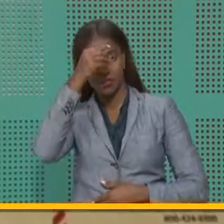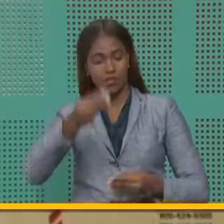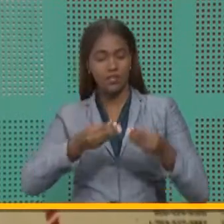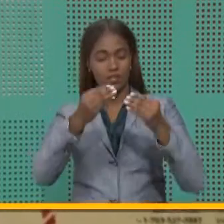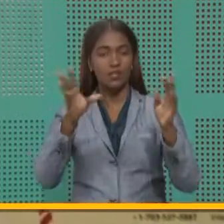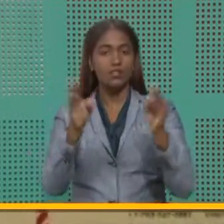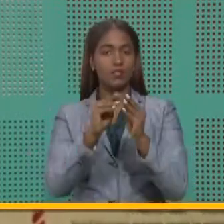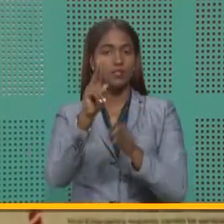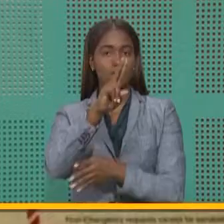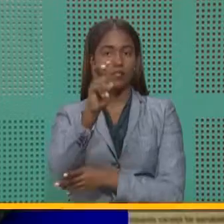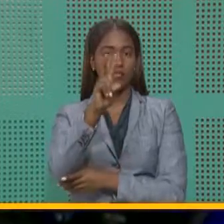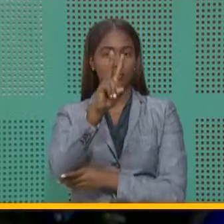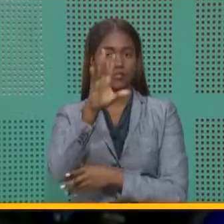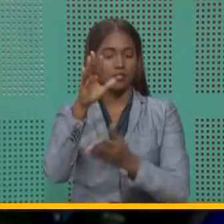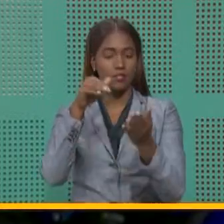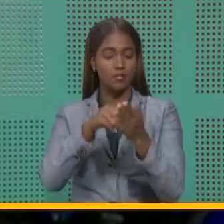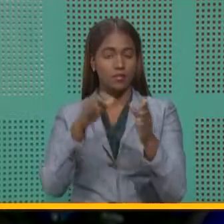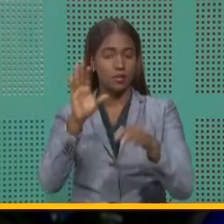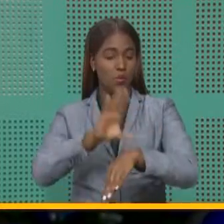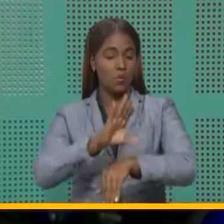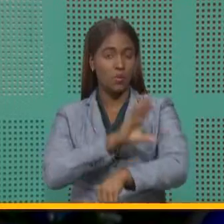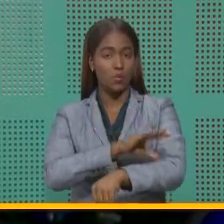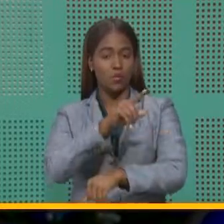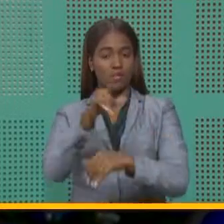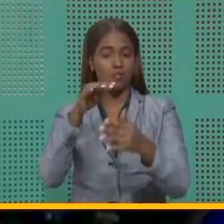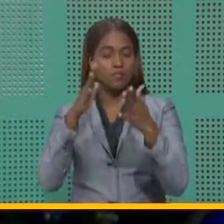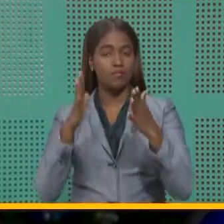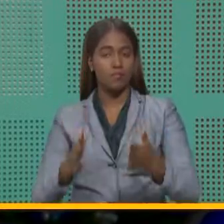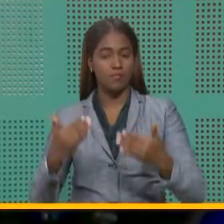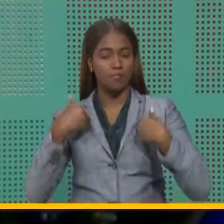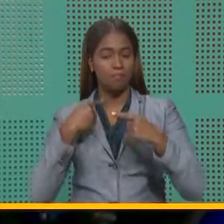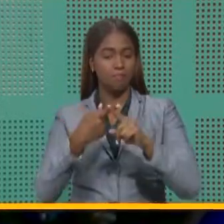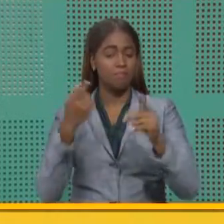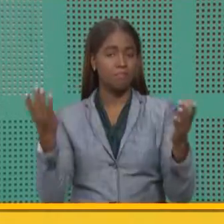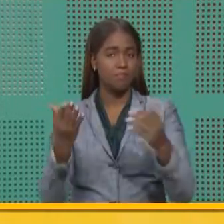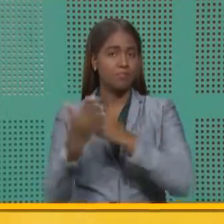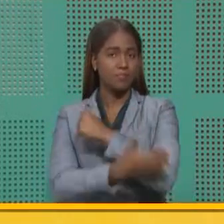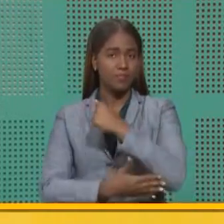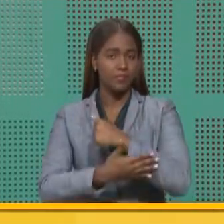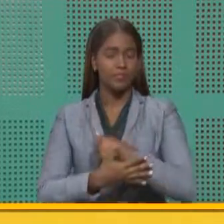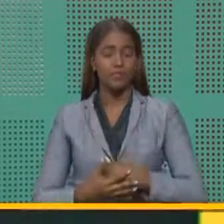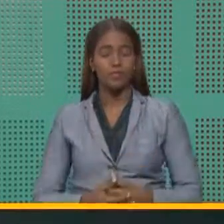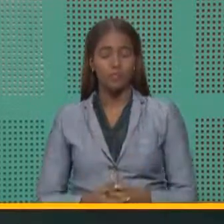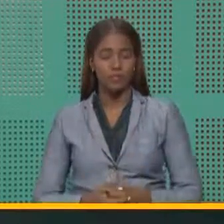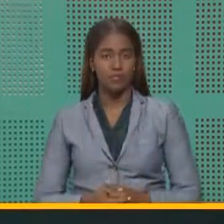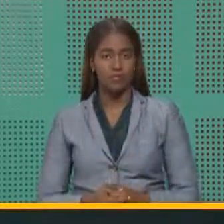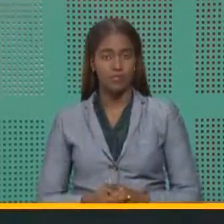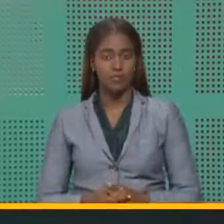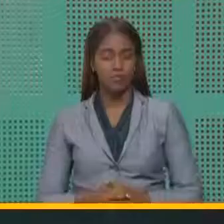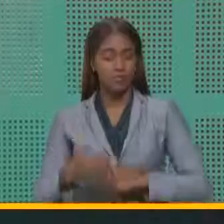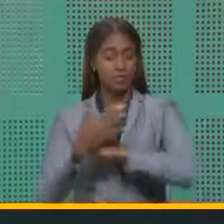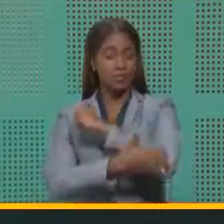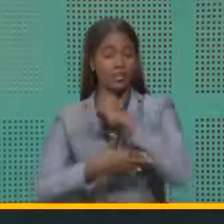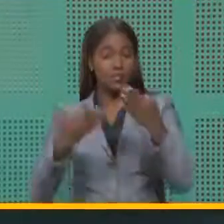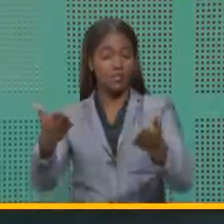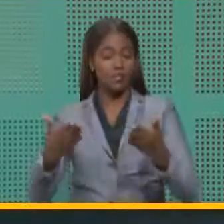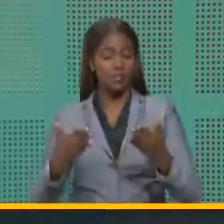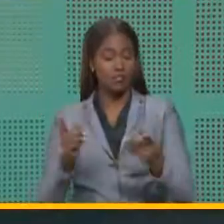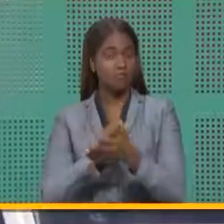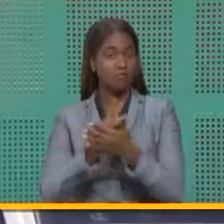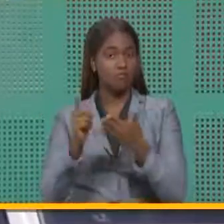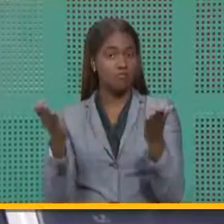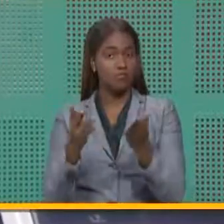entregado 225 mil computadoras a estudiantes del país el país recibe esta semana